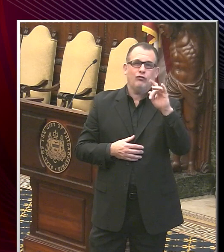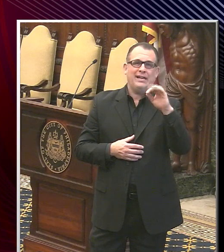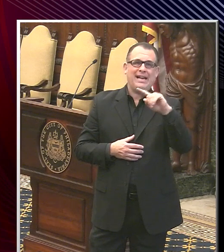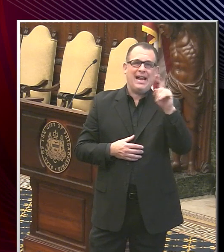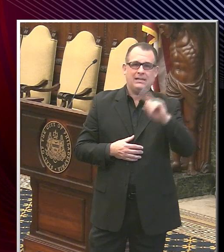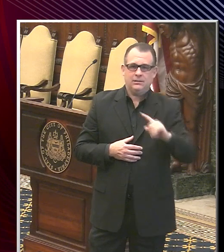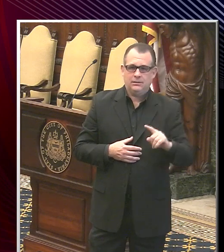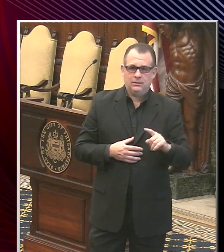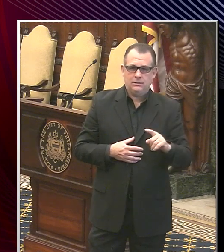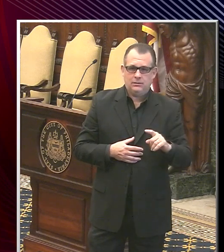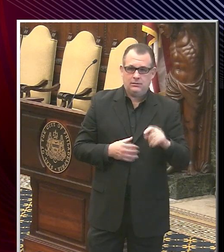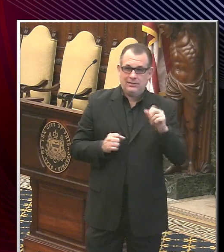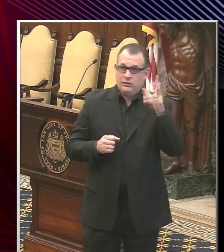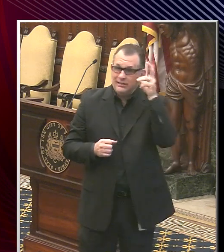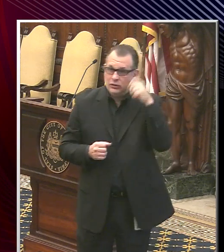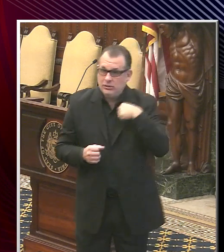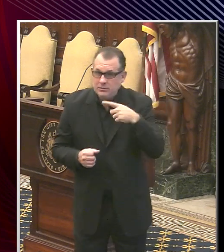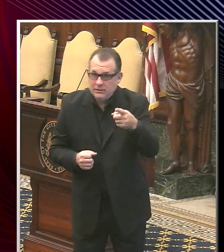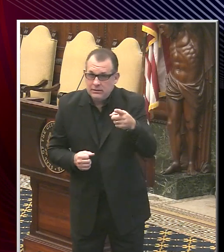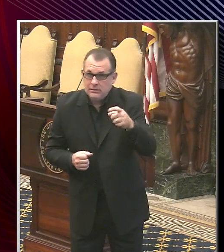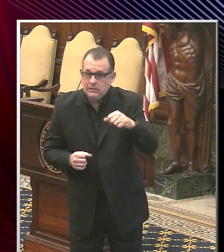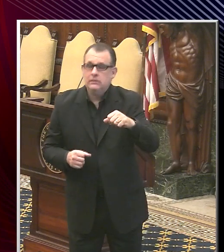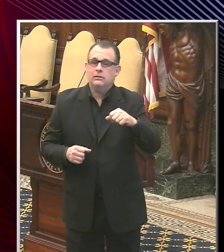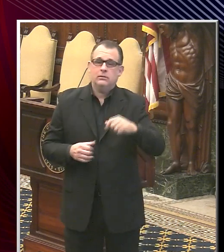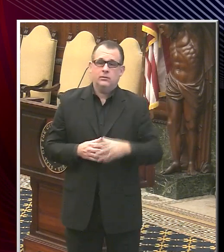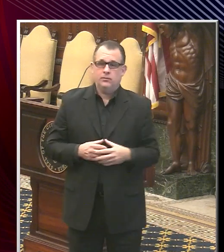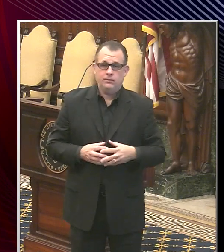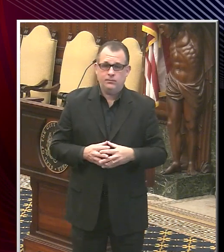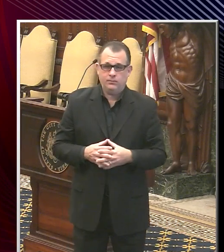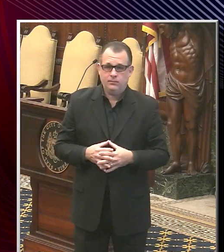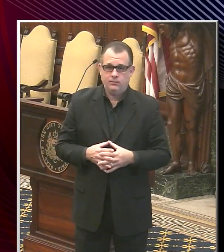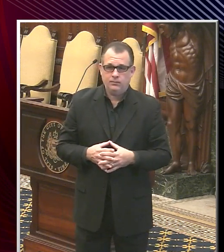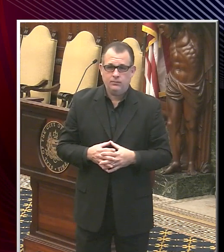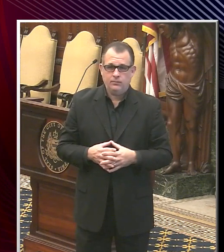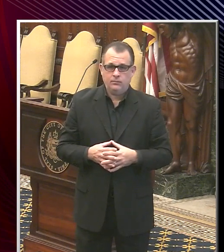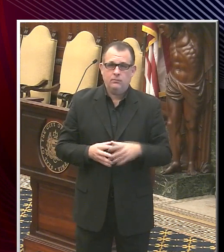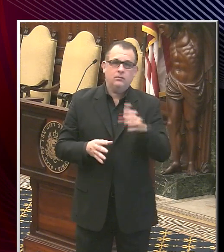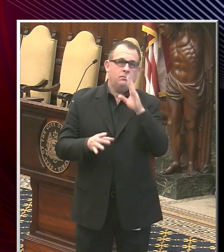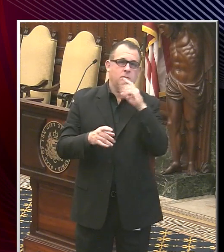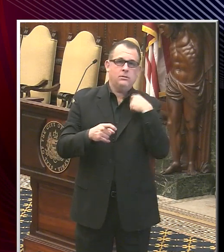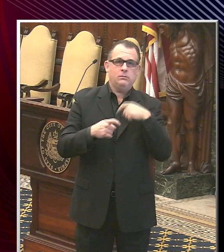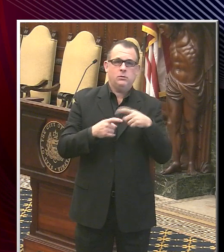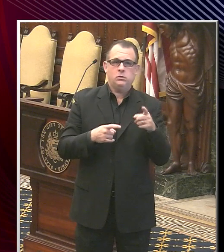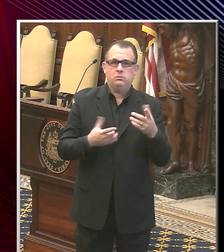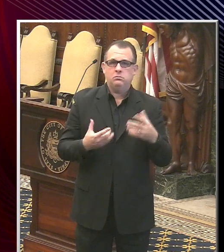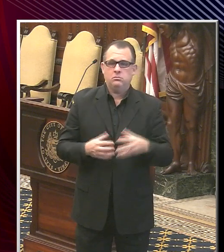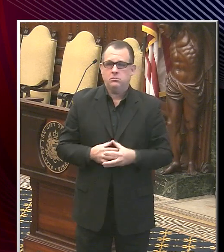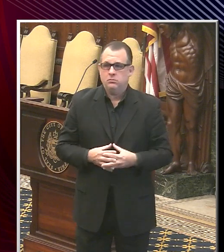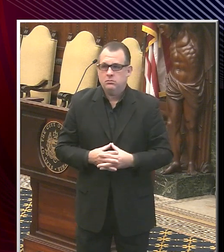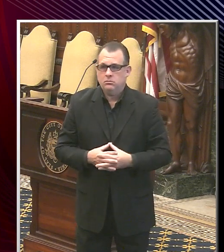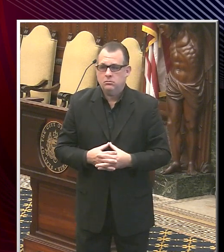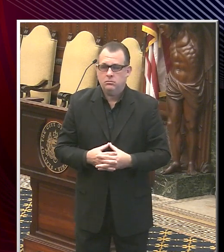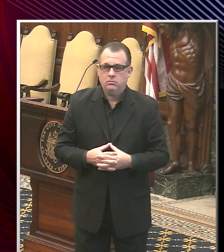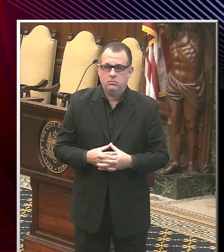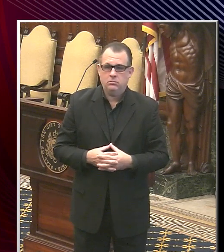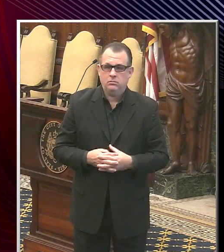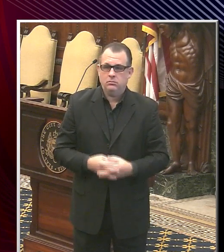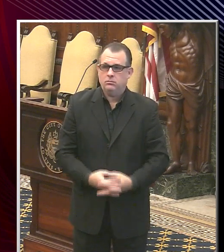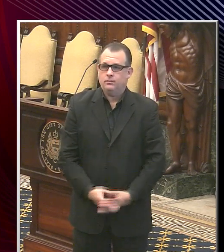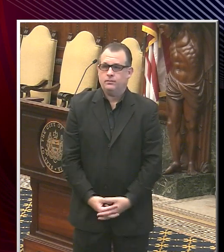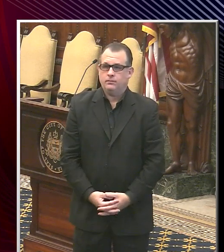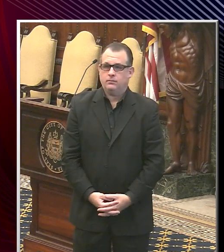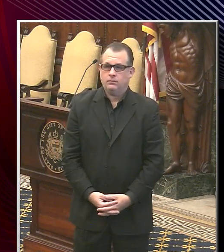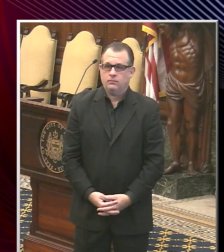you hear me? Yes. Sí, Carolina, buenas tardes. Buenas tardes, Armando, hola. Sí, quisiera preguntarle o reafirmar